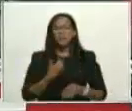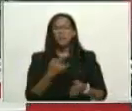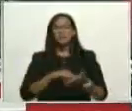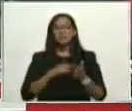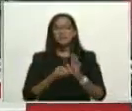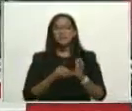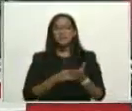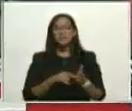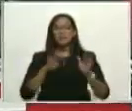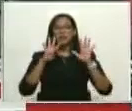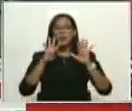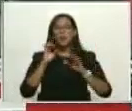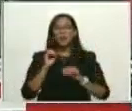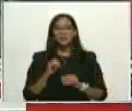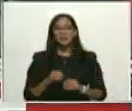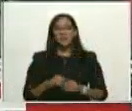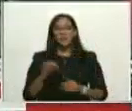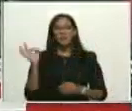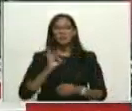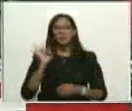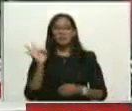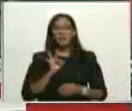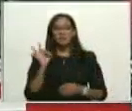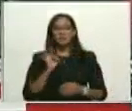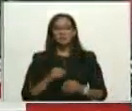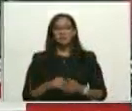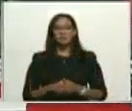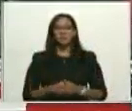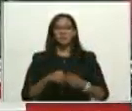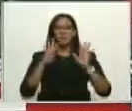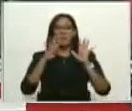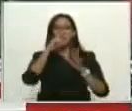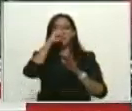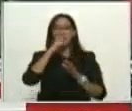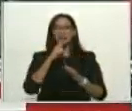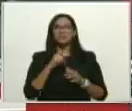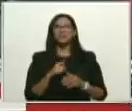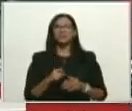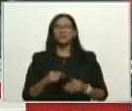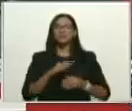significar 90 o 100. Han sido 9 años